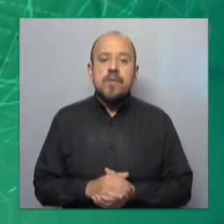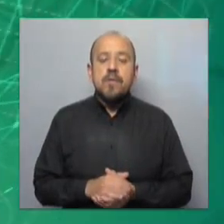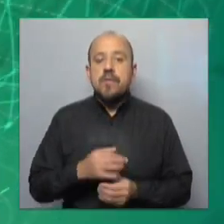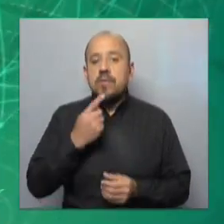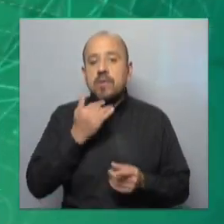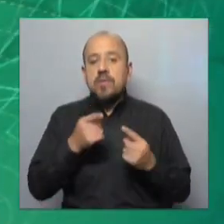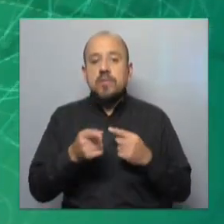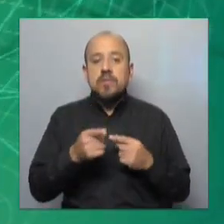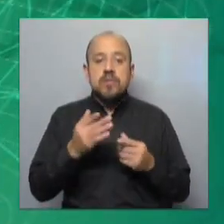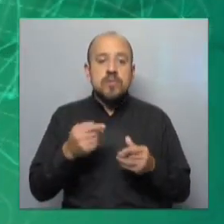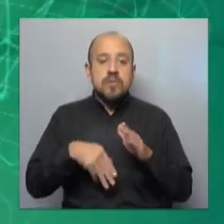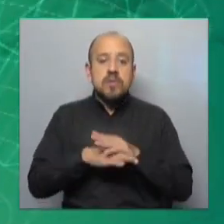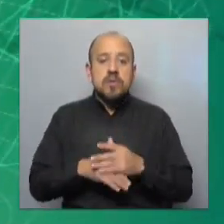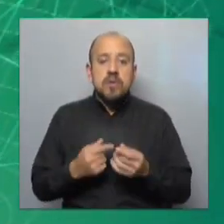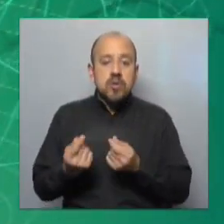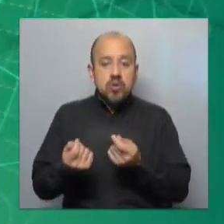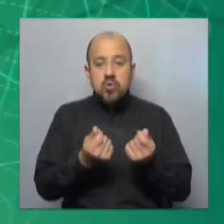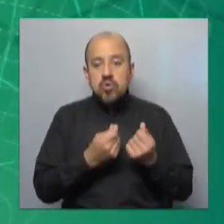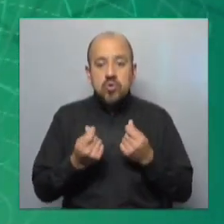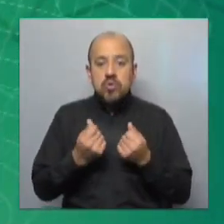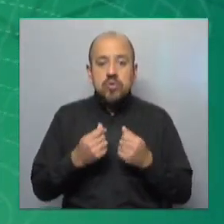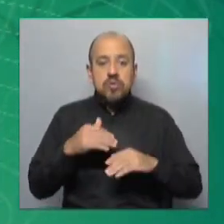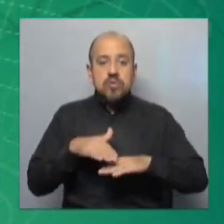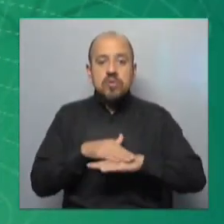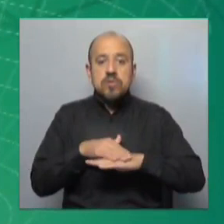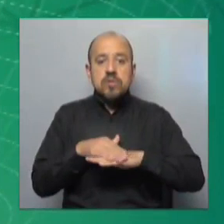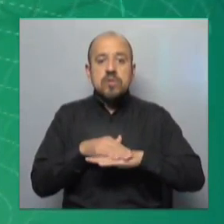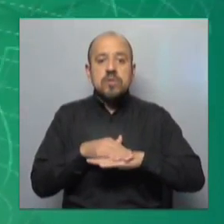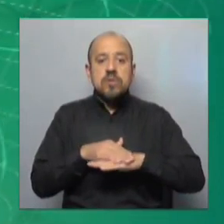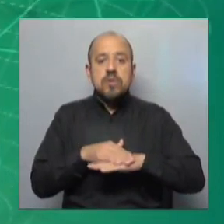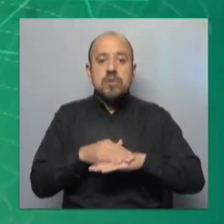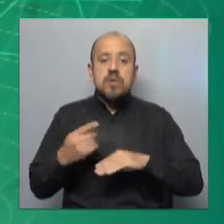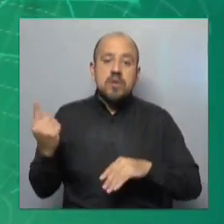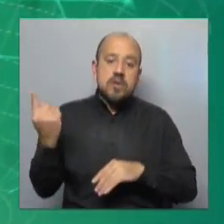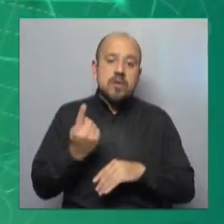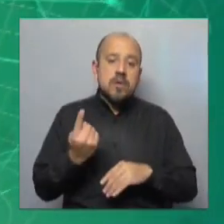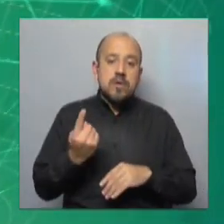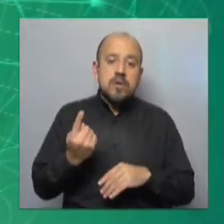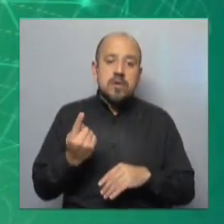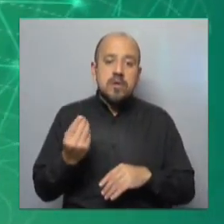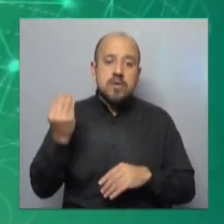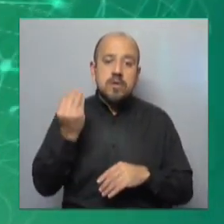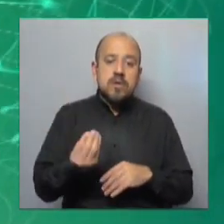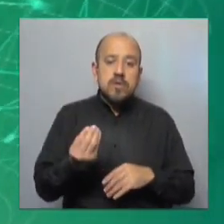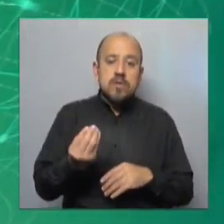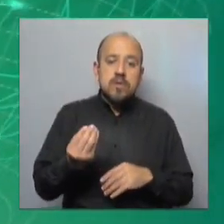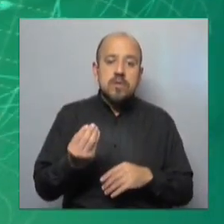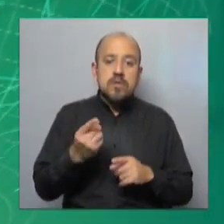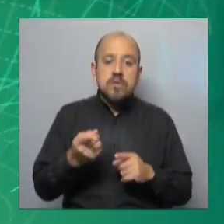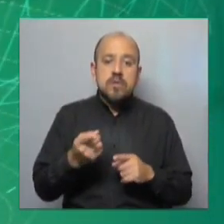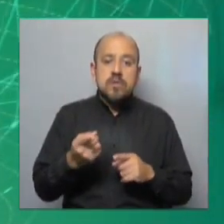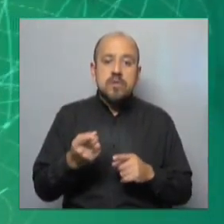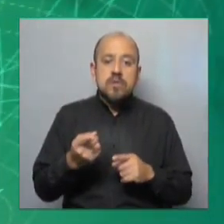del mercado porque los costos no dan y viene otro proveedor y ocupa su lugar con